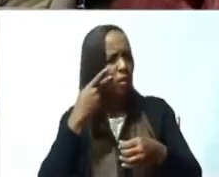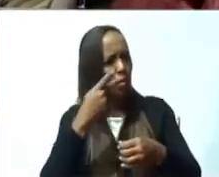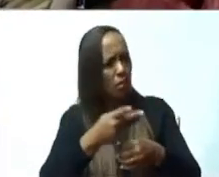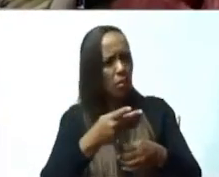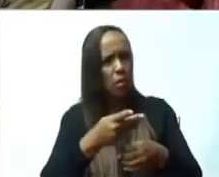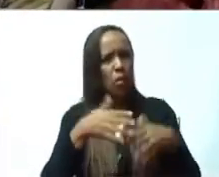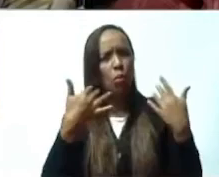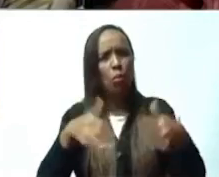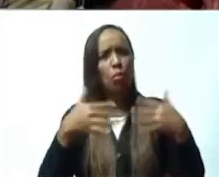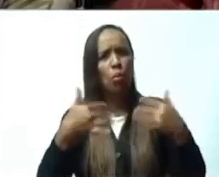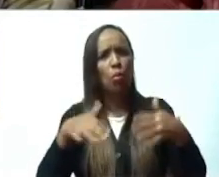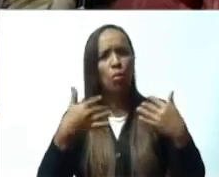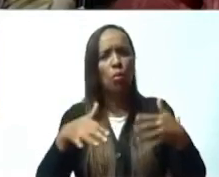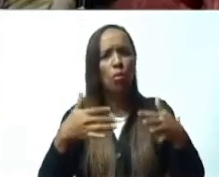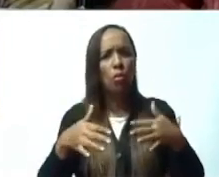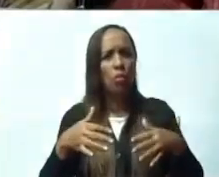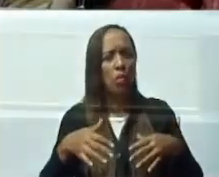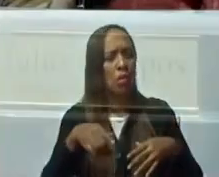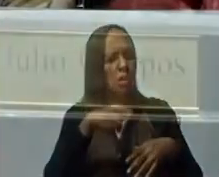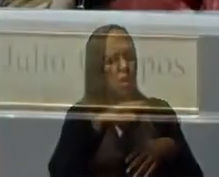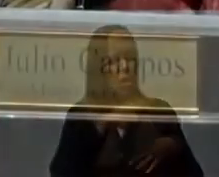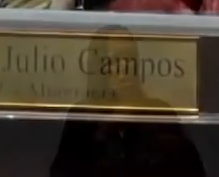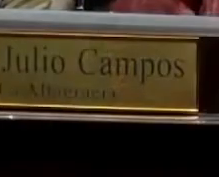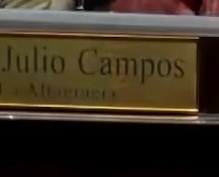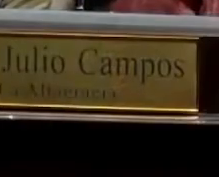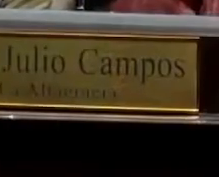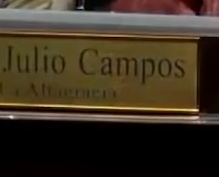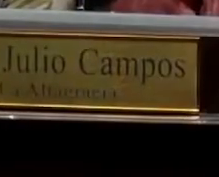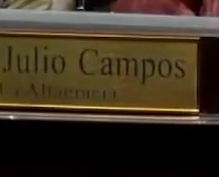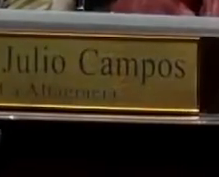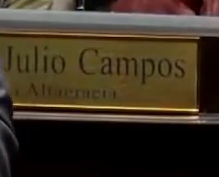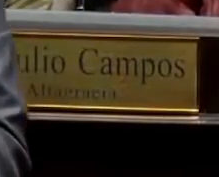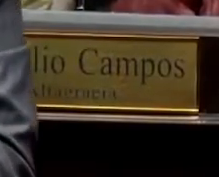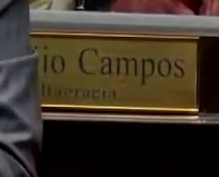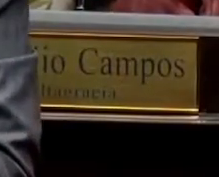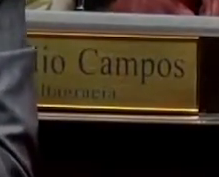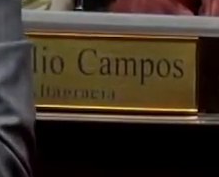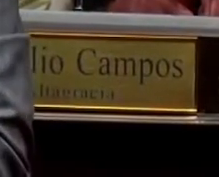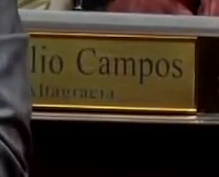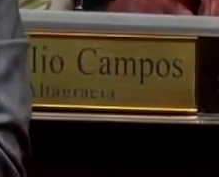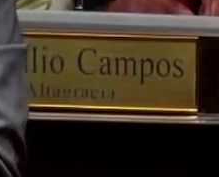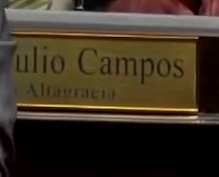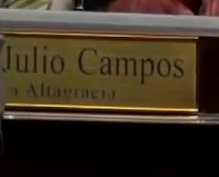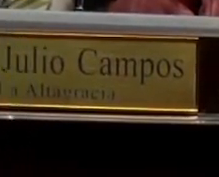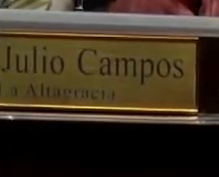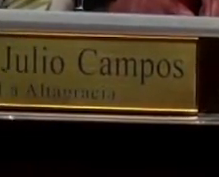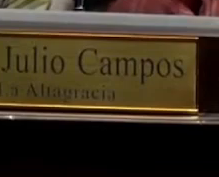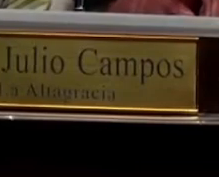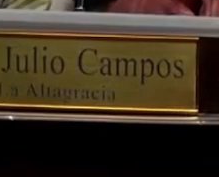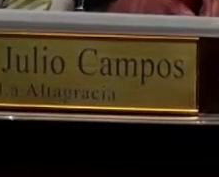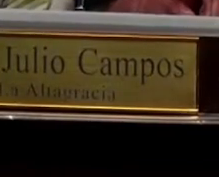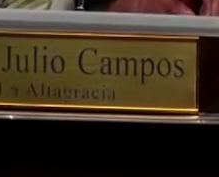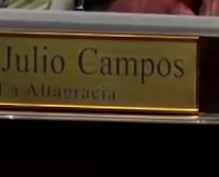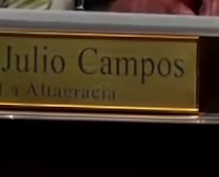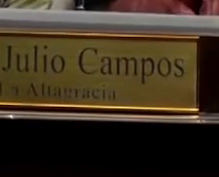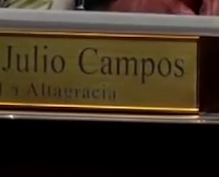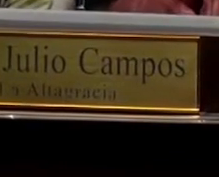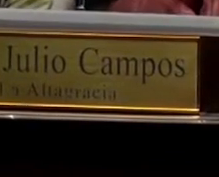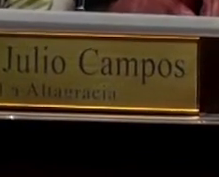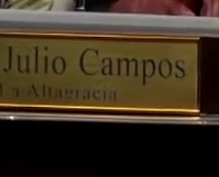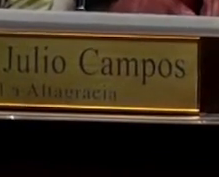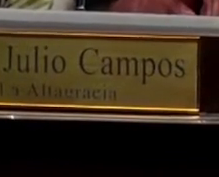casa. Esa era su casa, como fue una vez para mí, para Jacinto de los Santos, para Hilario